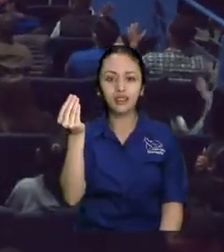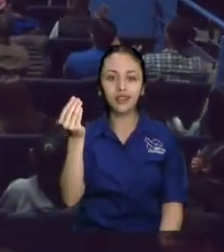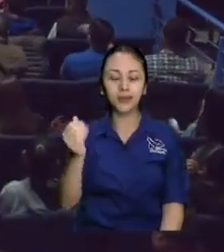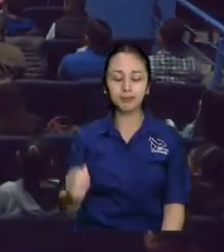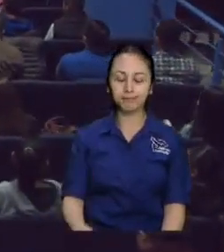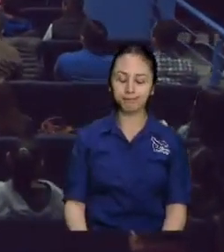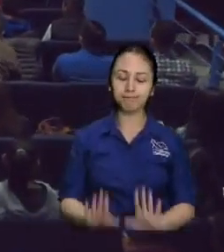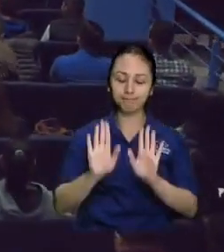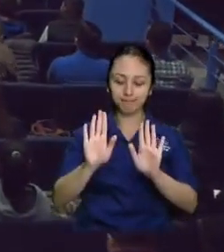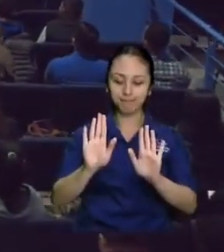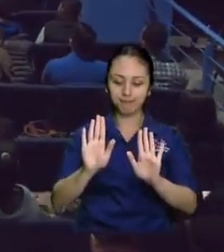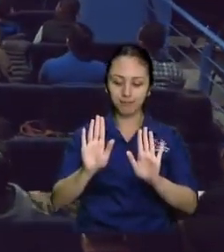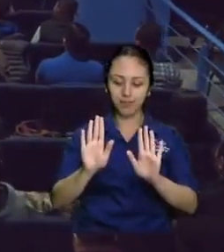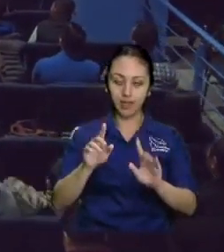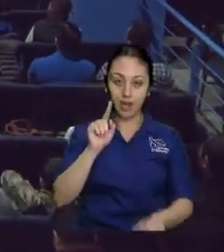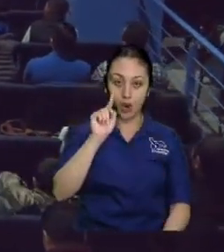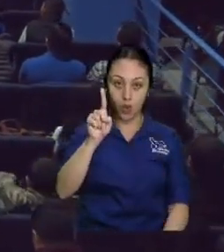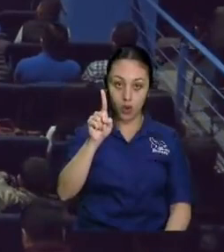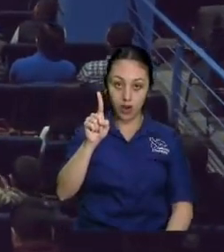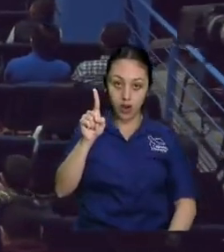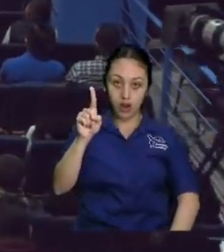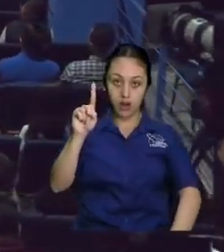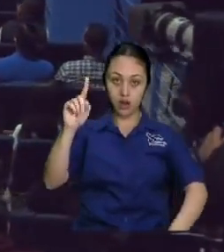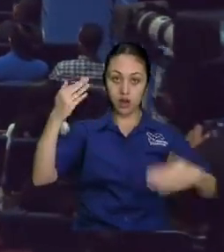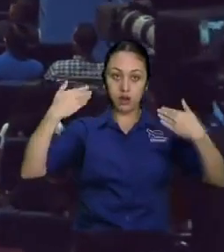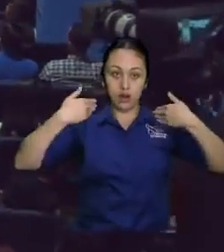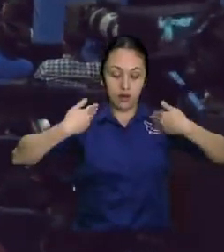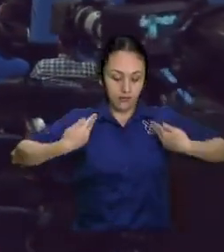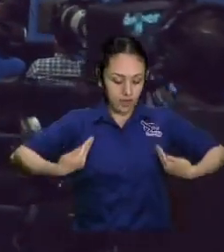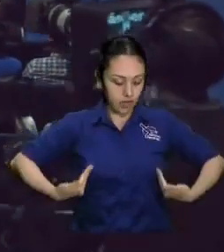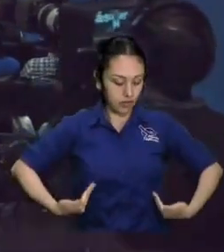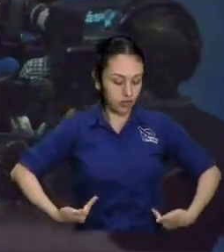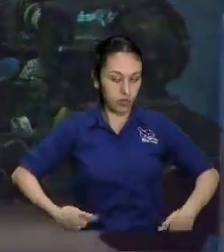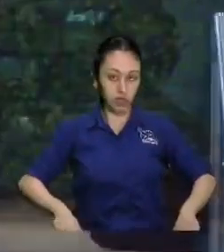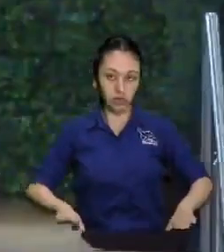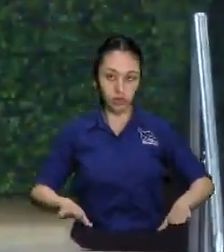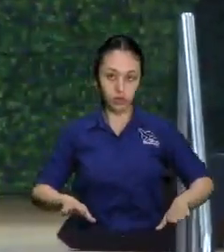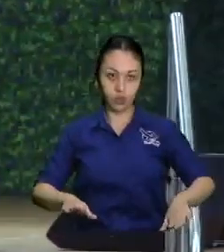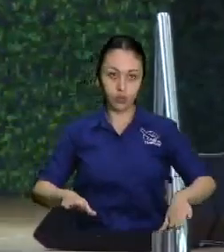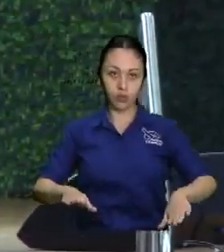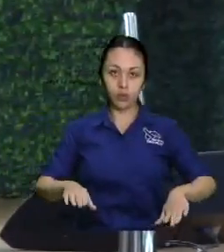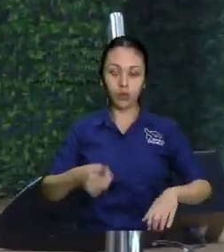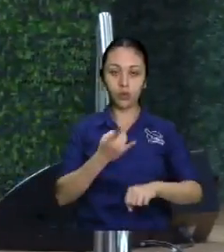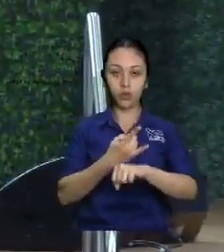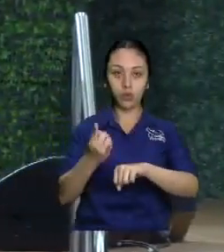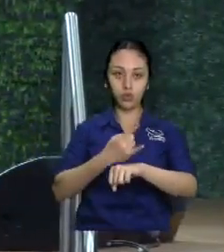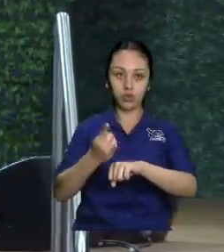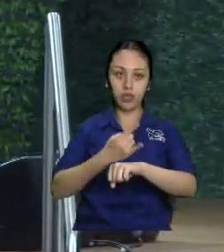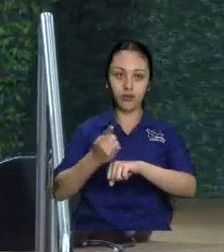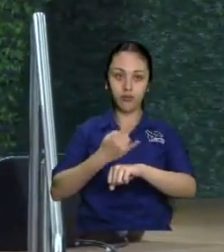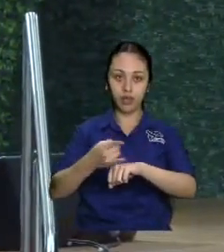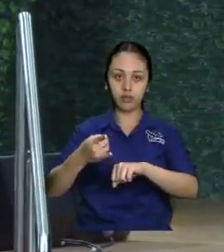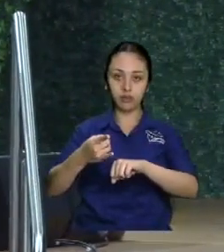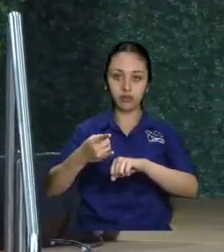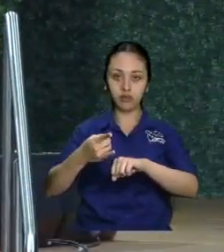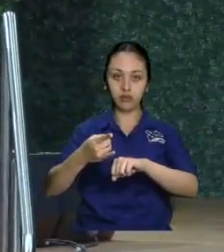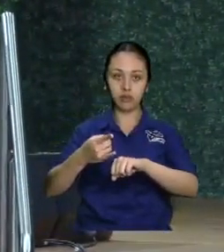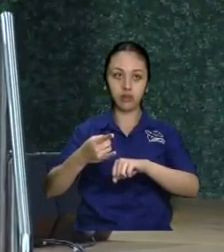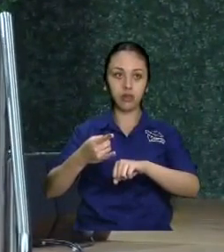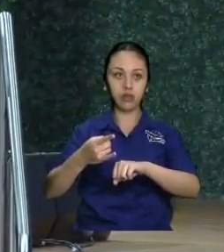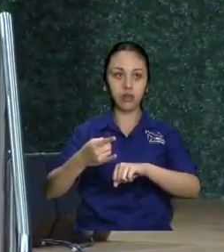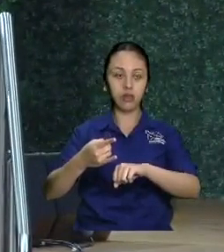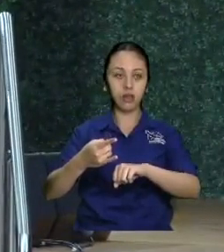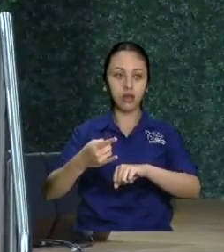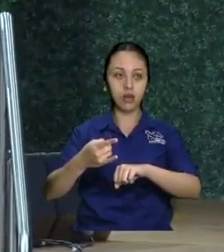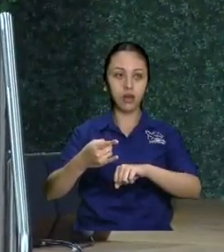pues, era un vestido que se ponían como ropa interior, más o menos, pero que era picante.